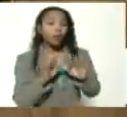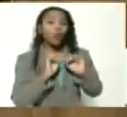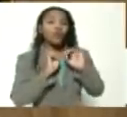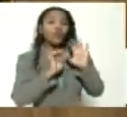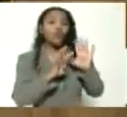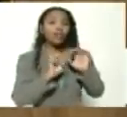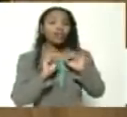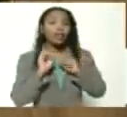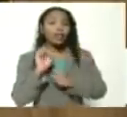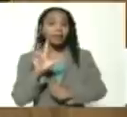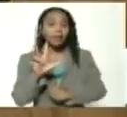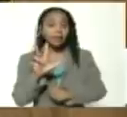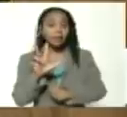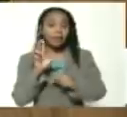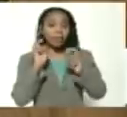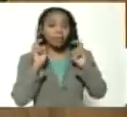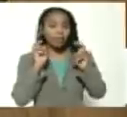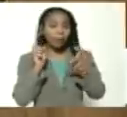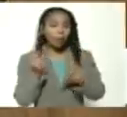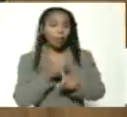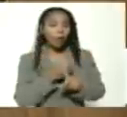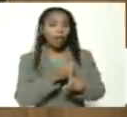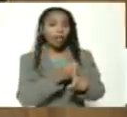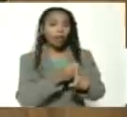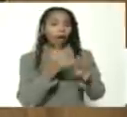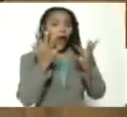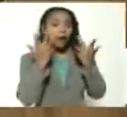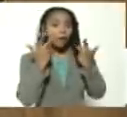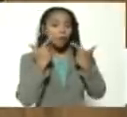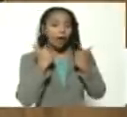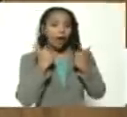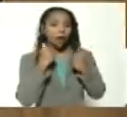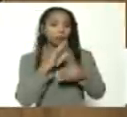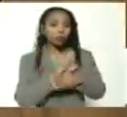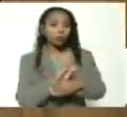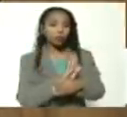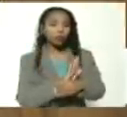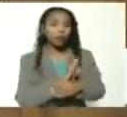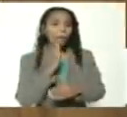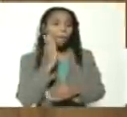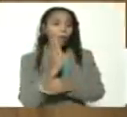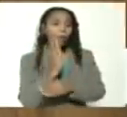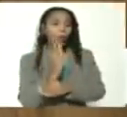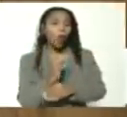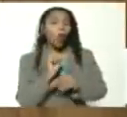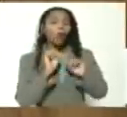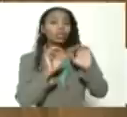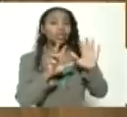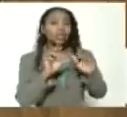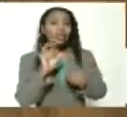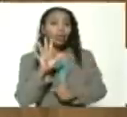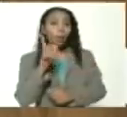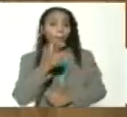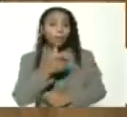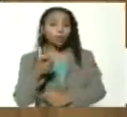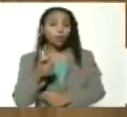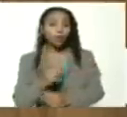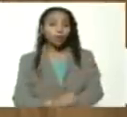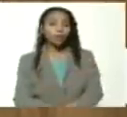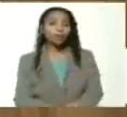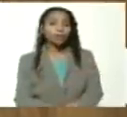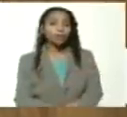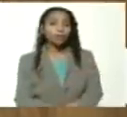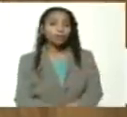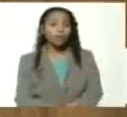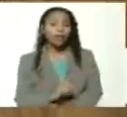causas por maltrato a la fauna doméstica y han sido aprehendidas 85 personas.